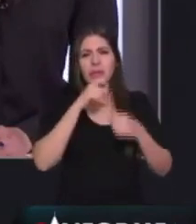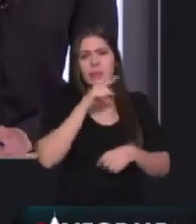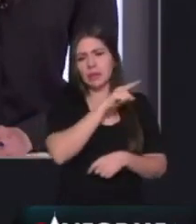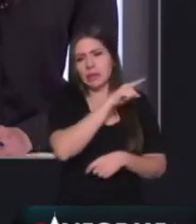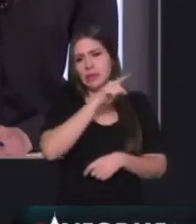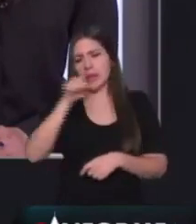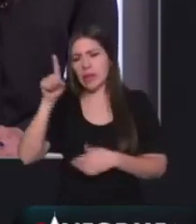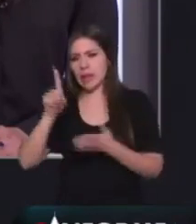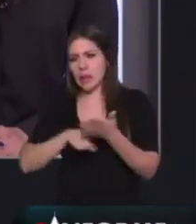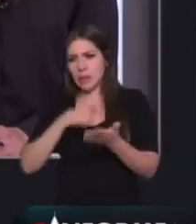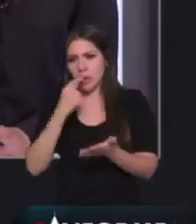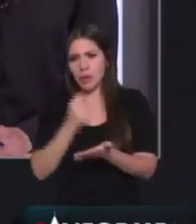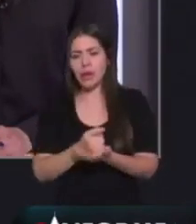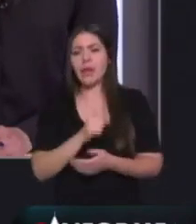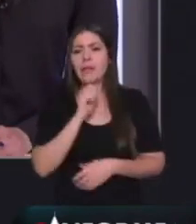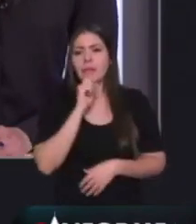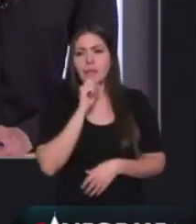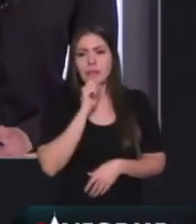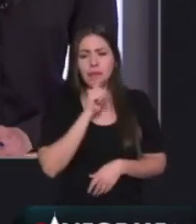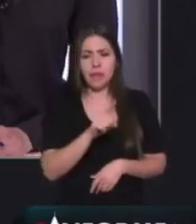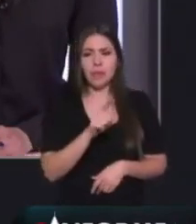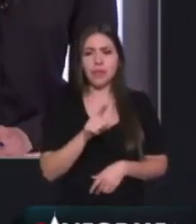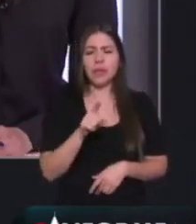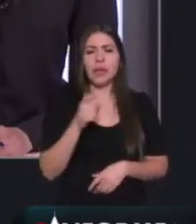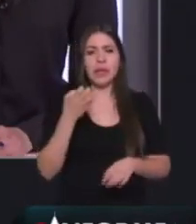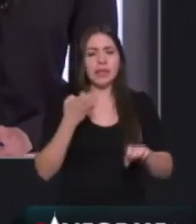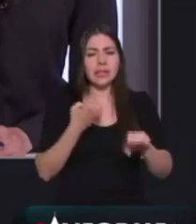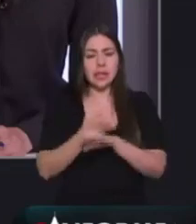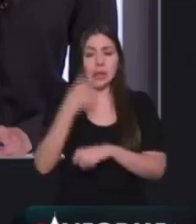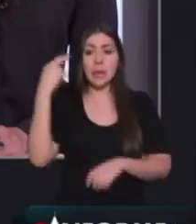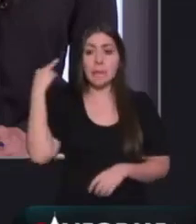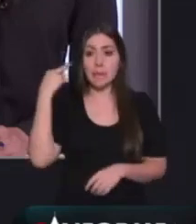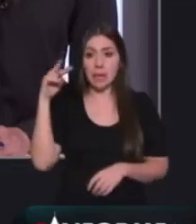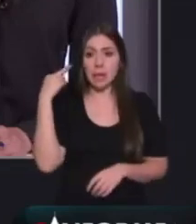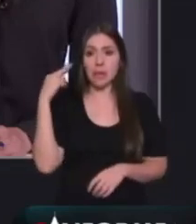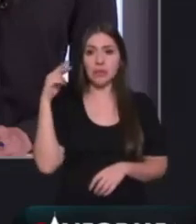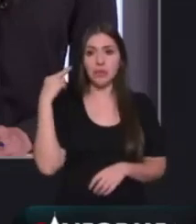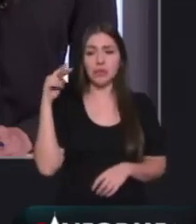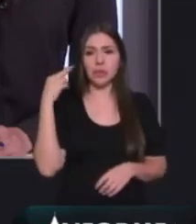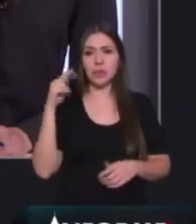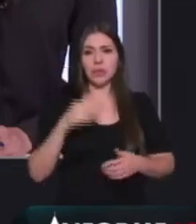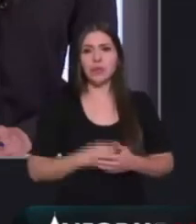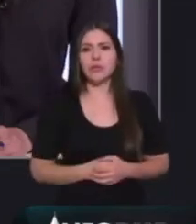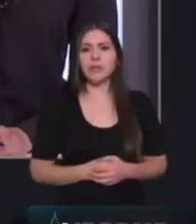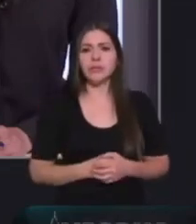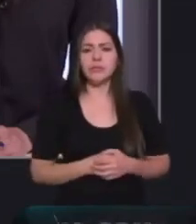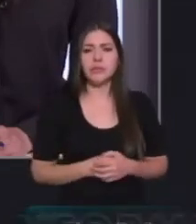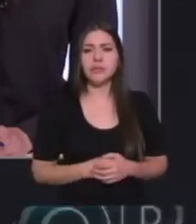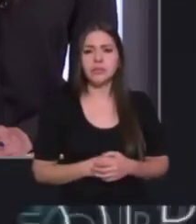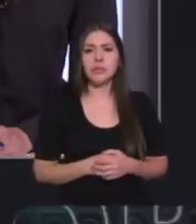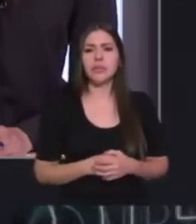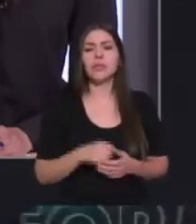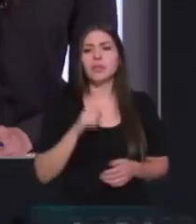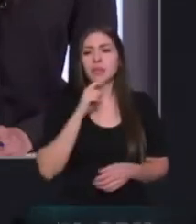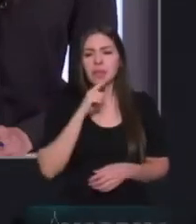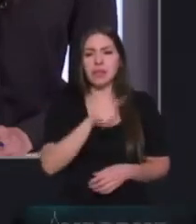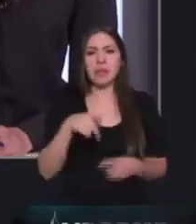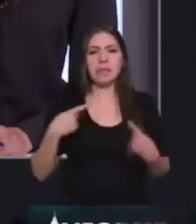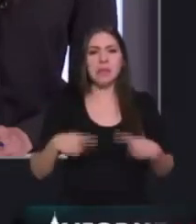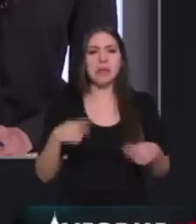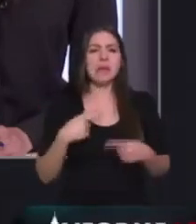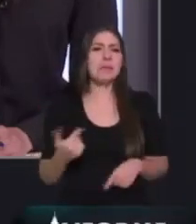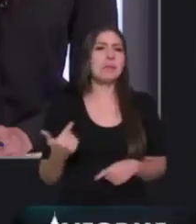de Tamaulipas, también en todo el estado de Veracruz. La historia de los matacetas,